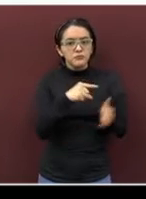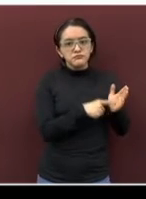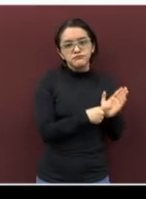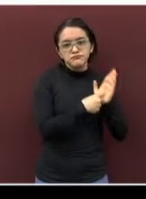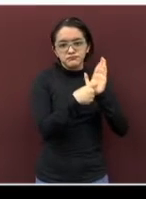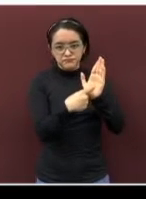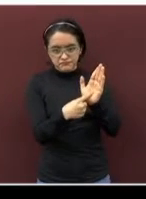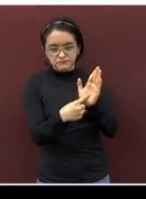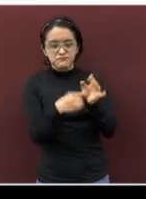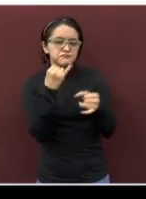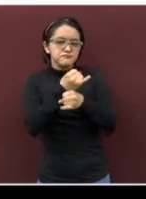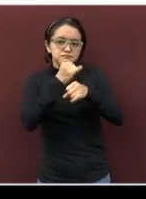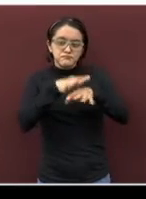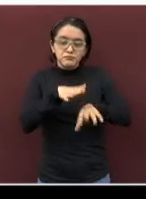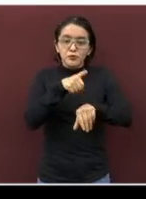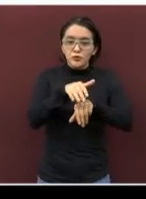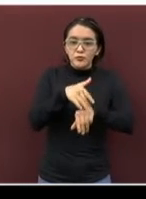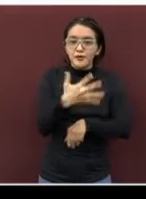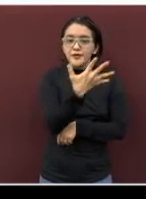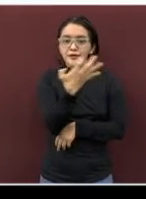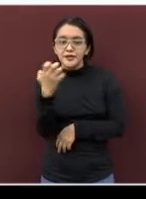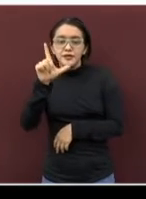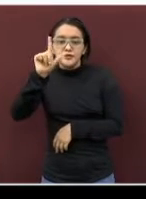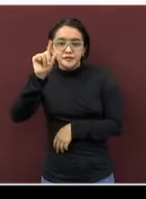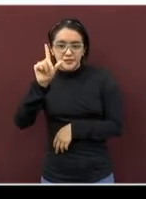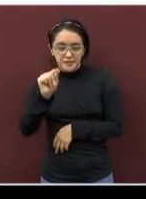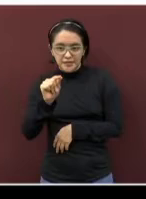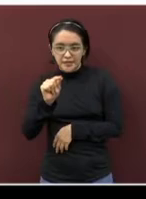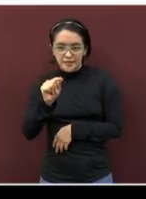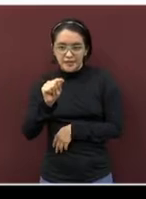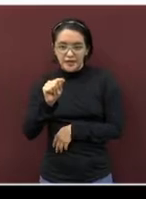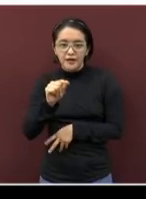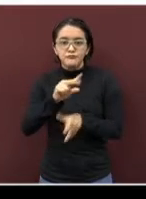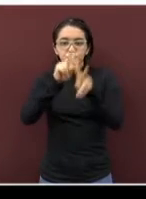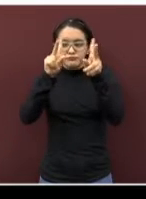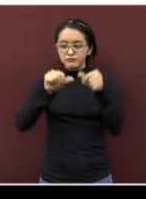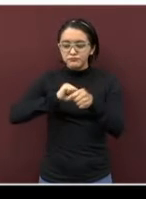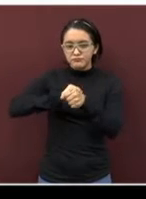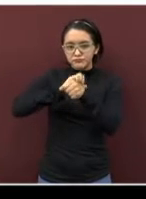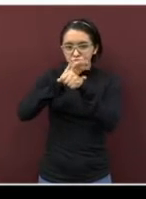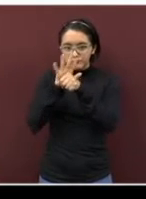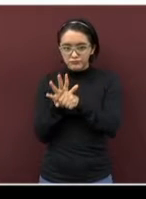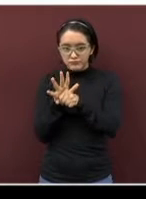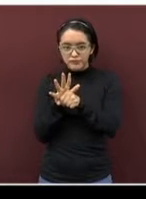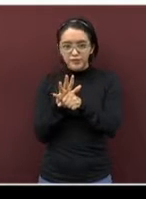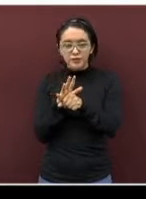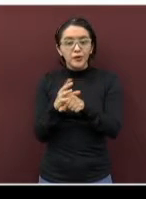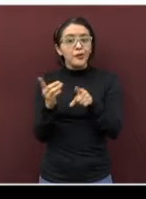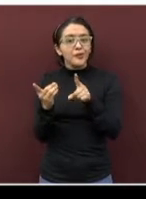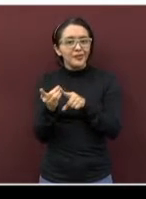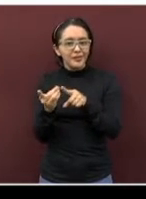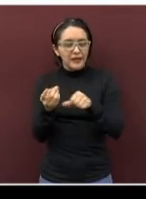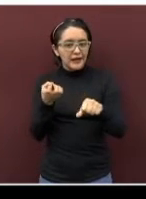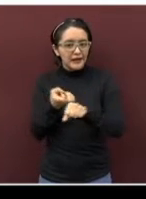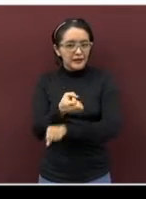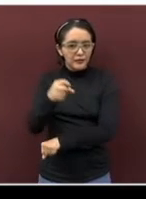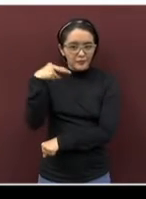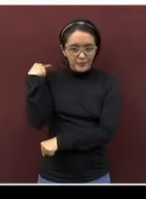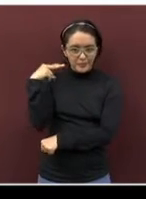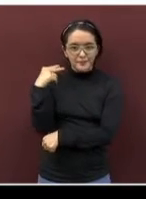ustedes el informe número 570 de la actualización del corona virus en la entidad